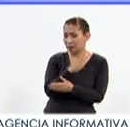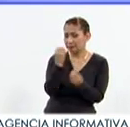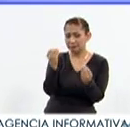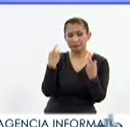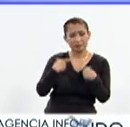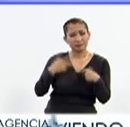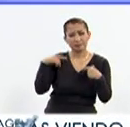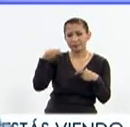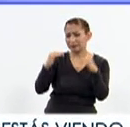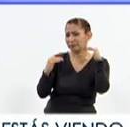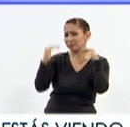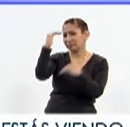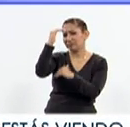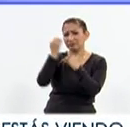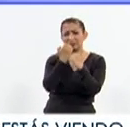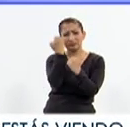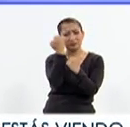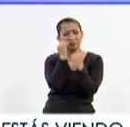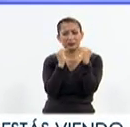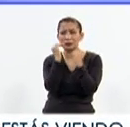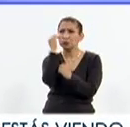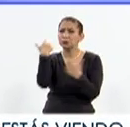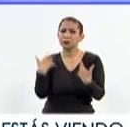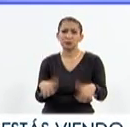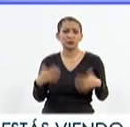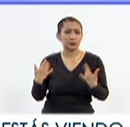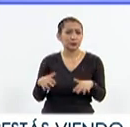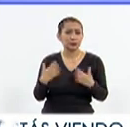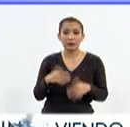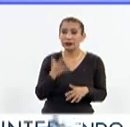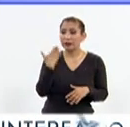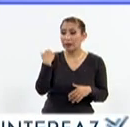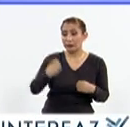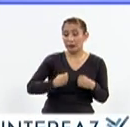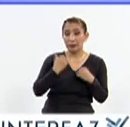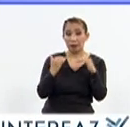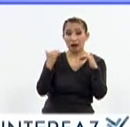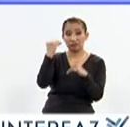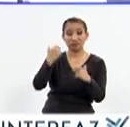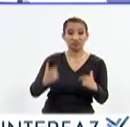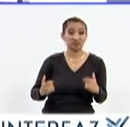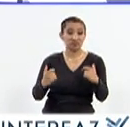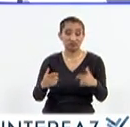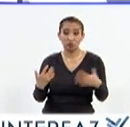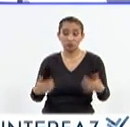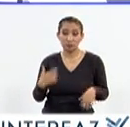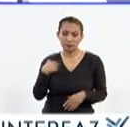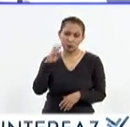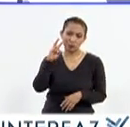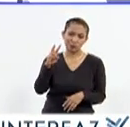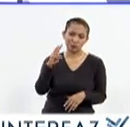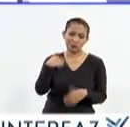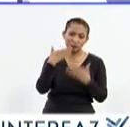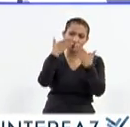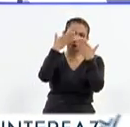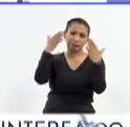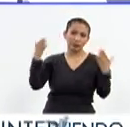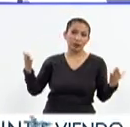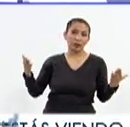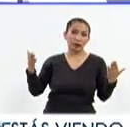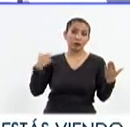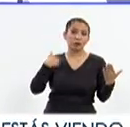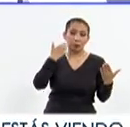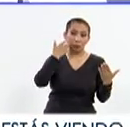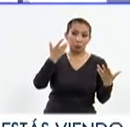mucha gente, el nivel de escolaridad es mucho más alto, el nivel de vida. Entonces sí me abre los ojos